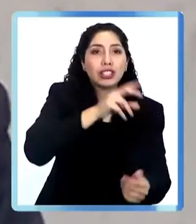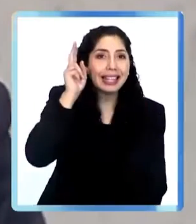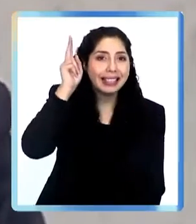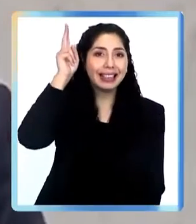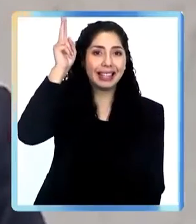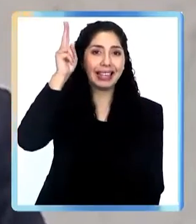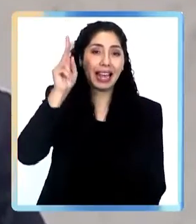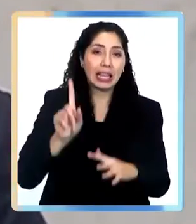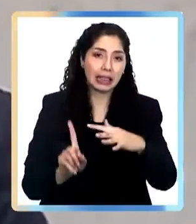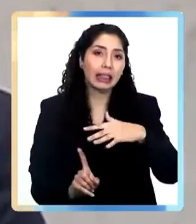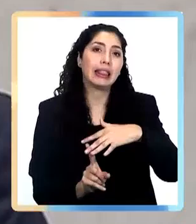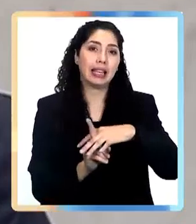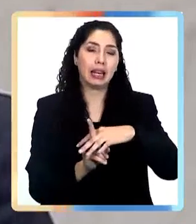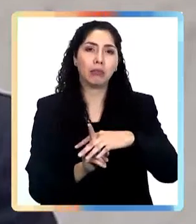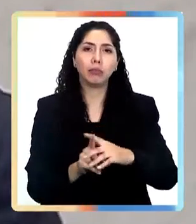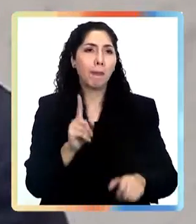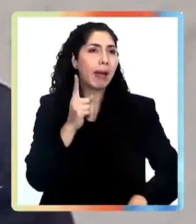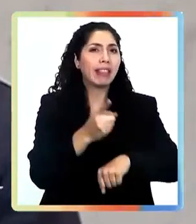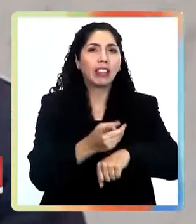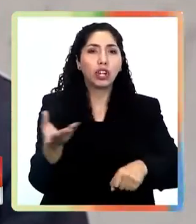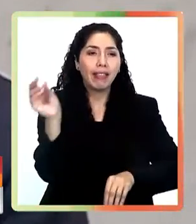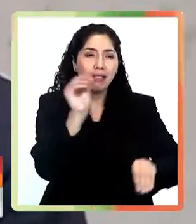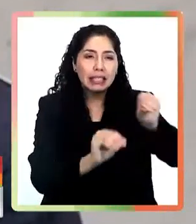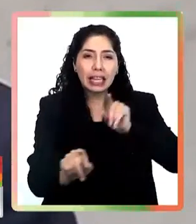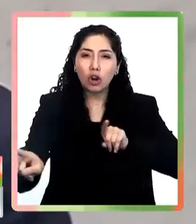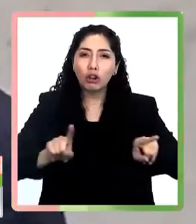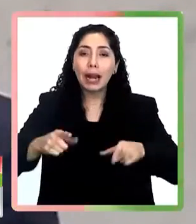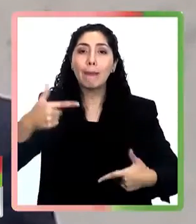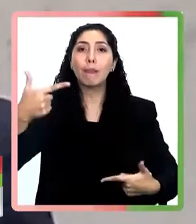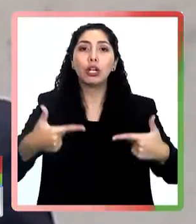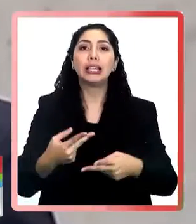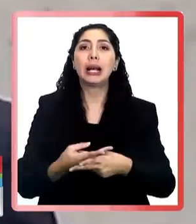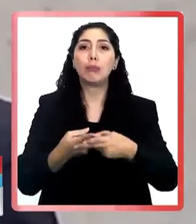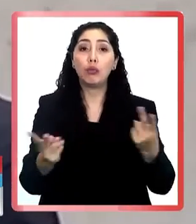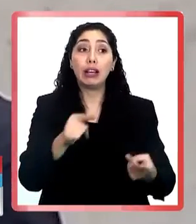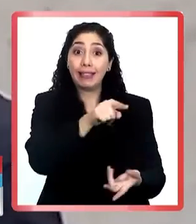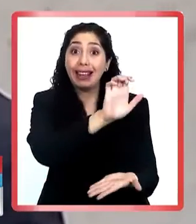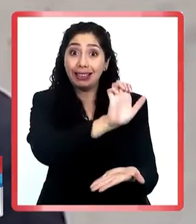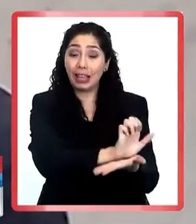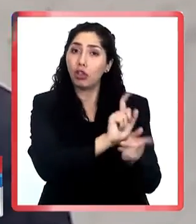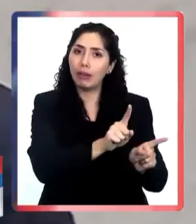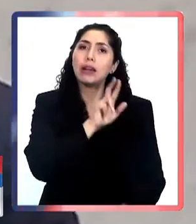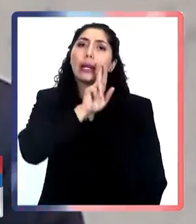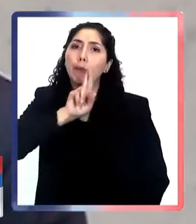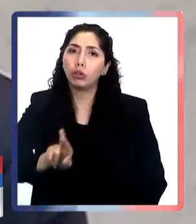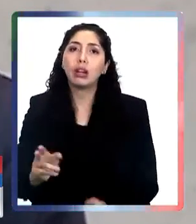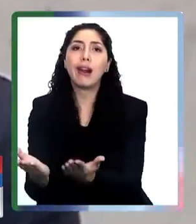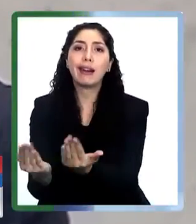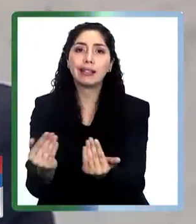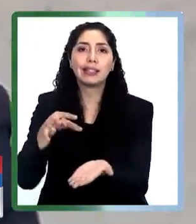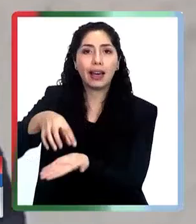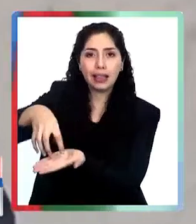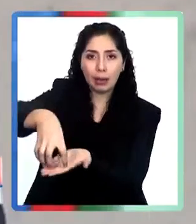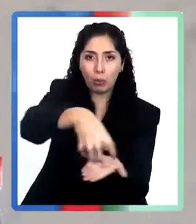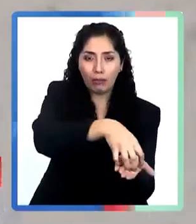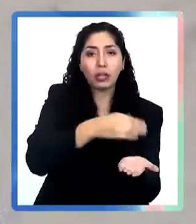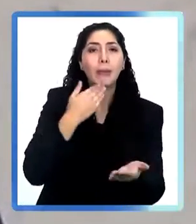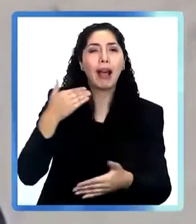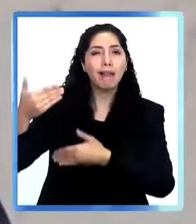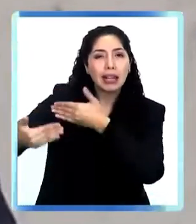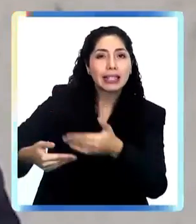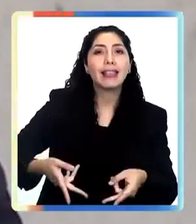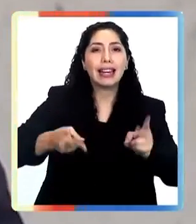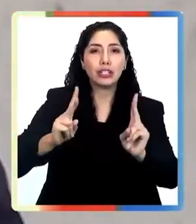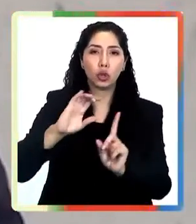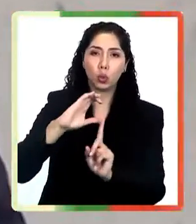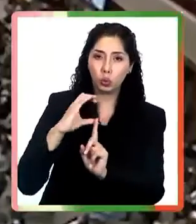cartera que tendrá por mandato diseñar y coordinar la política pública desde el estado que responda a las demandas de los pueblos y al avance de los